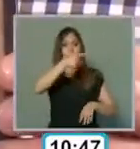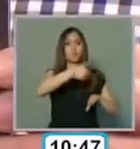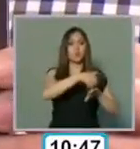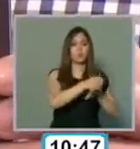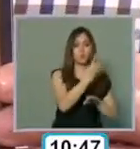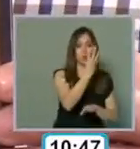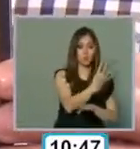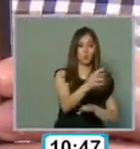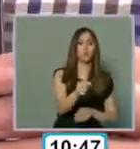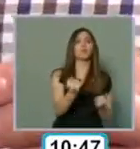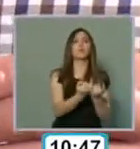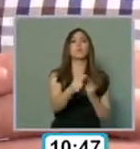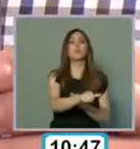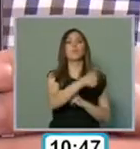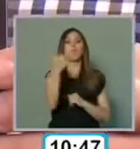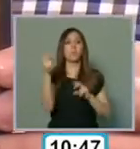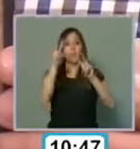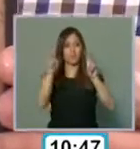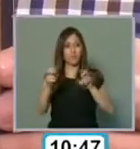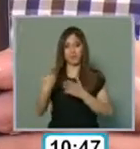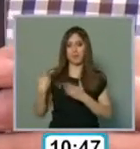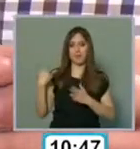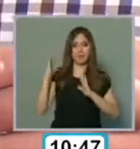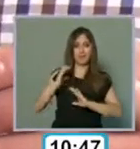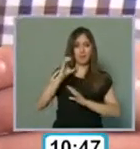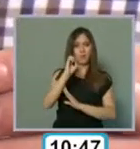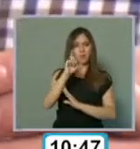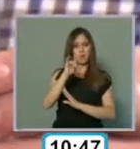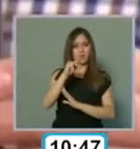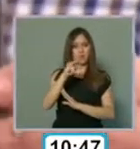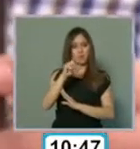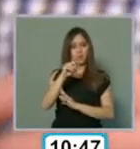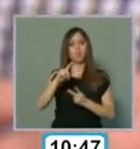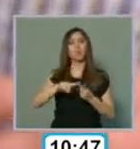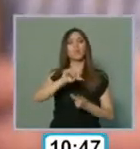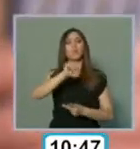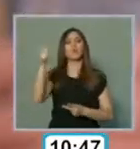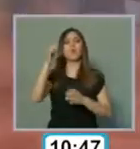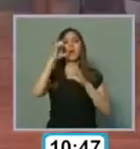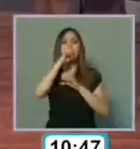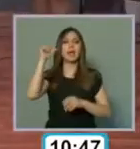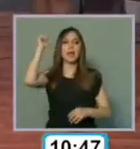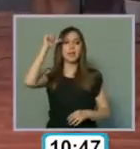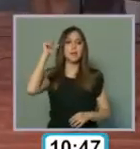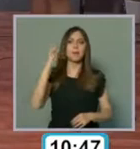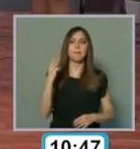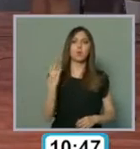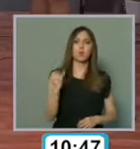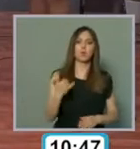hay otros temas que, bueno, ya disfrutamos de Olivo, Limón, está Calorcito de Abril, pero le hubieran puesto Abril, Mayo, Junio, Julio,